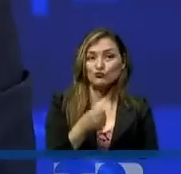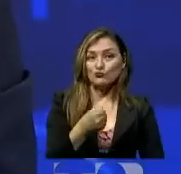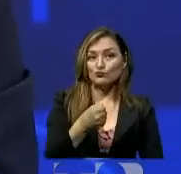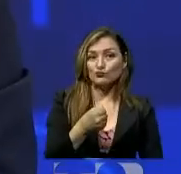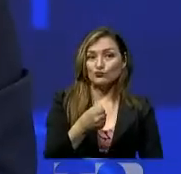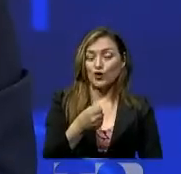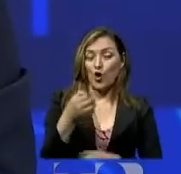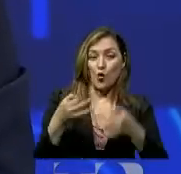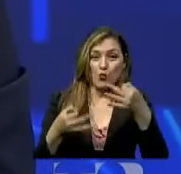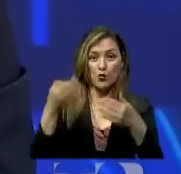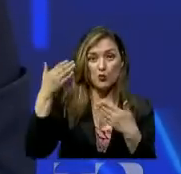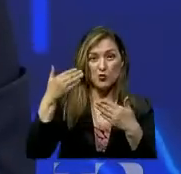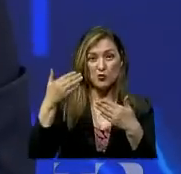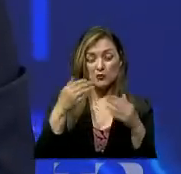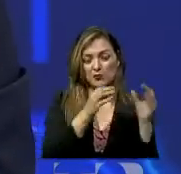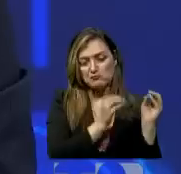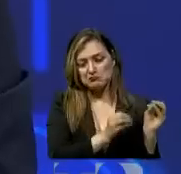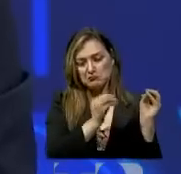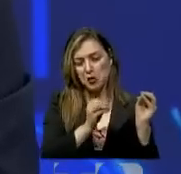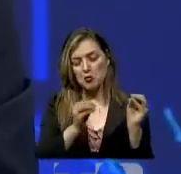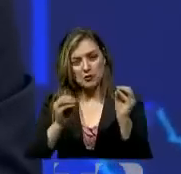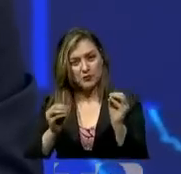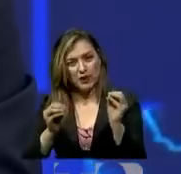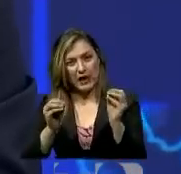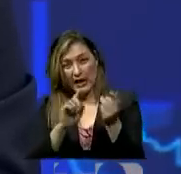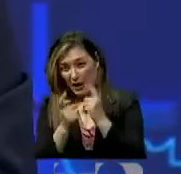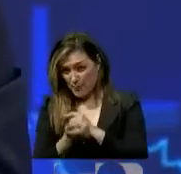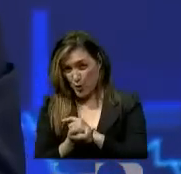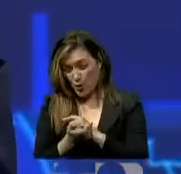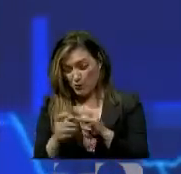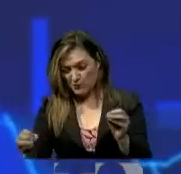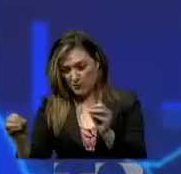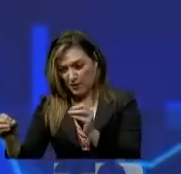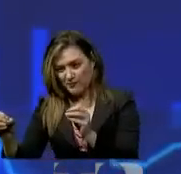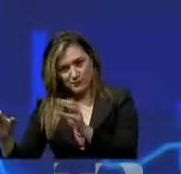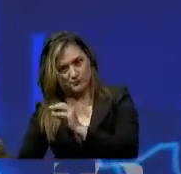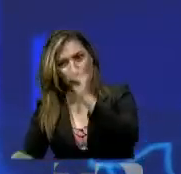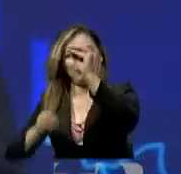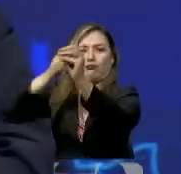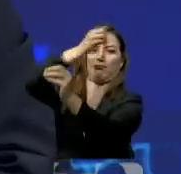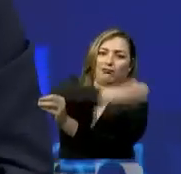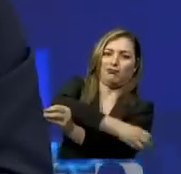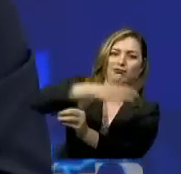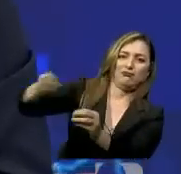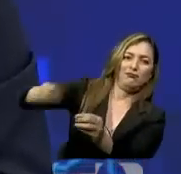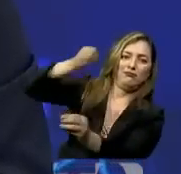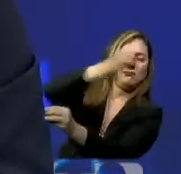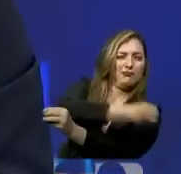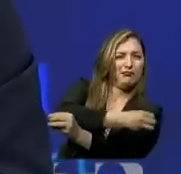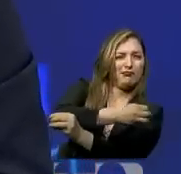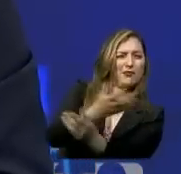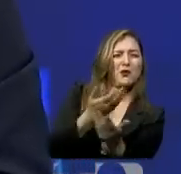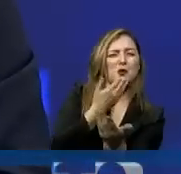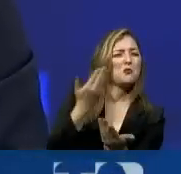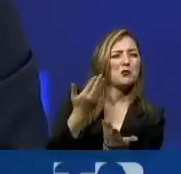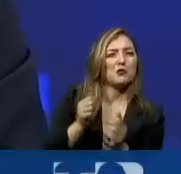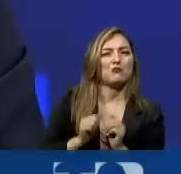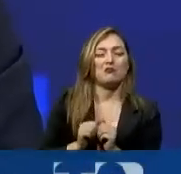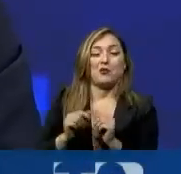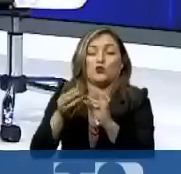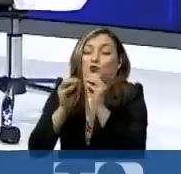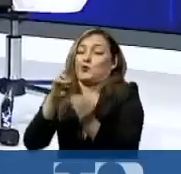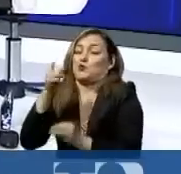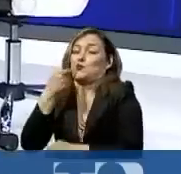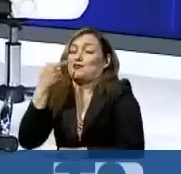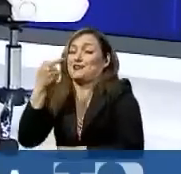cambiar el orden de los juicios políticos que están en cola? Porque la oposición, o el sector oficialista más bien, dice que ese es el plan con usted a